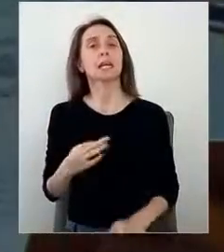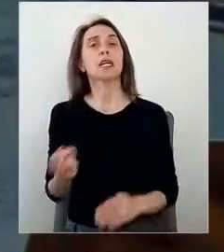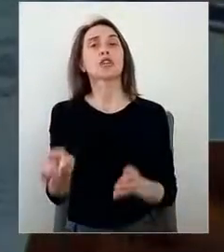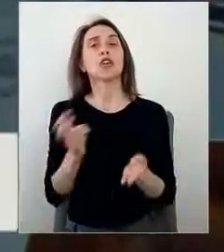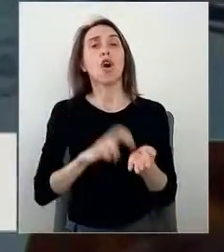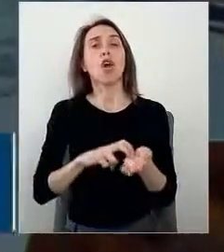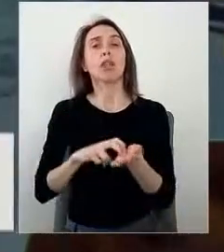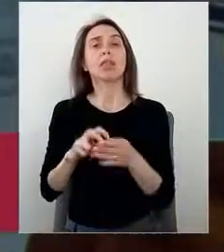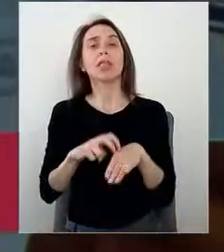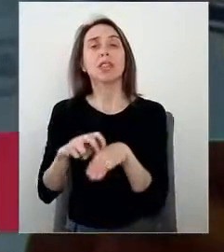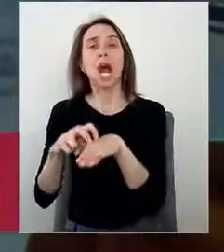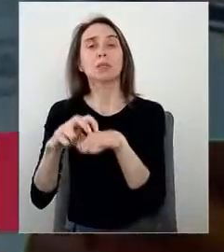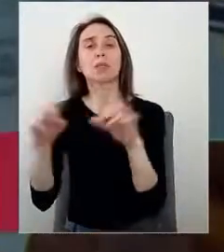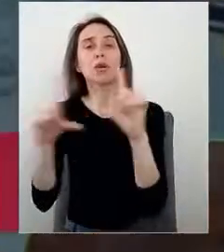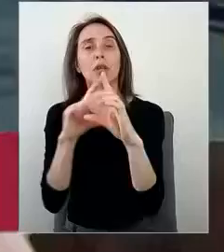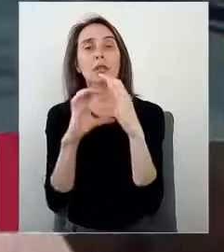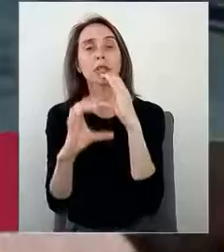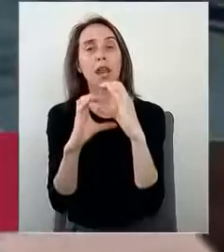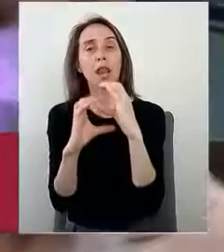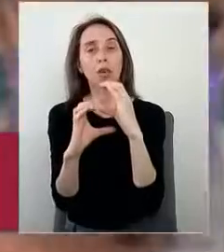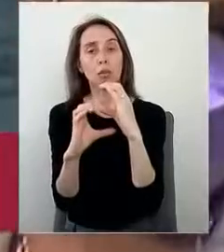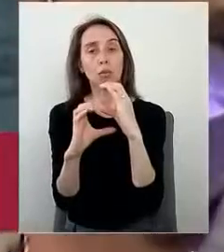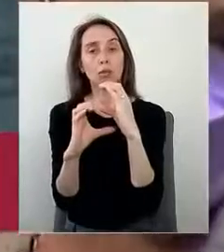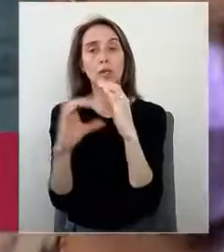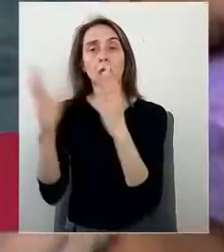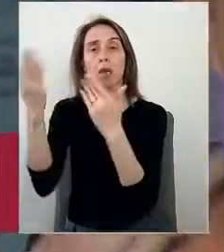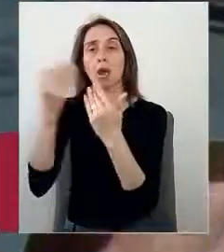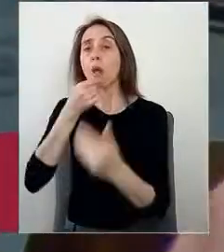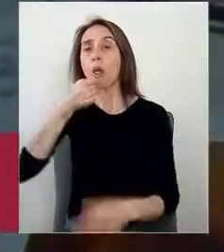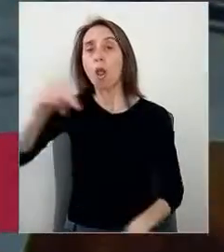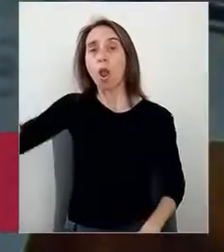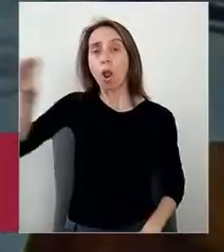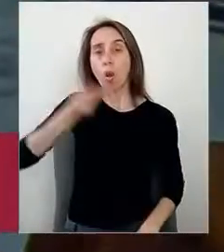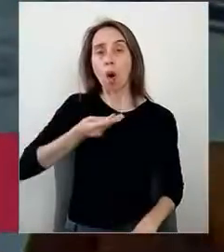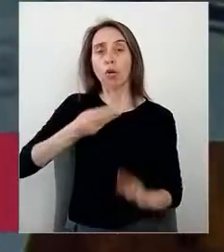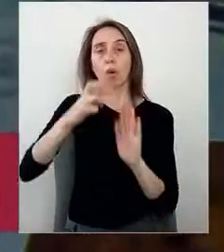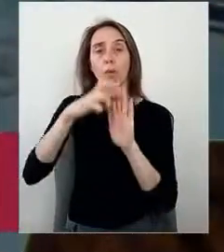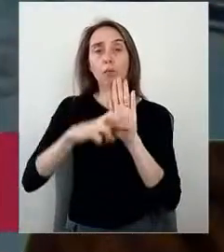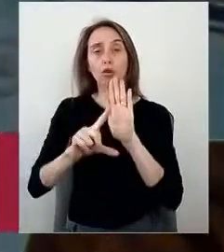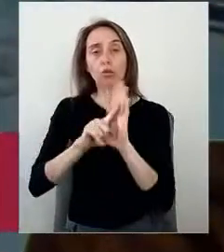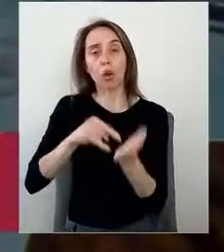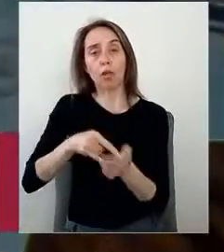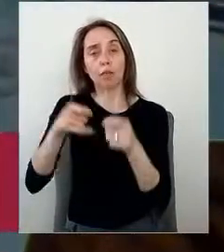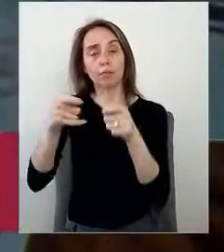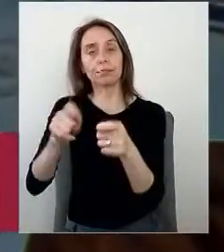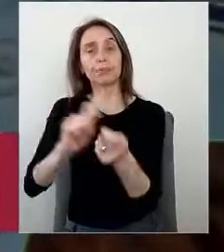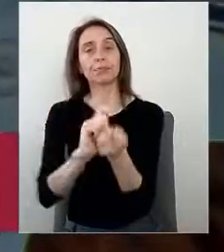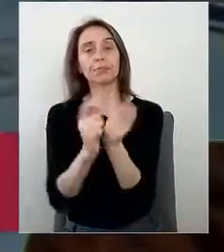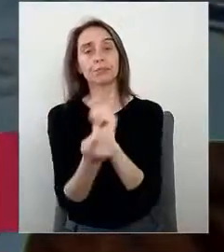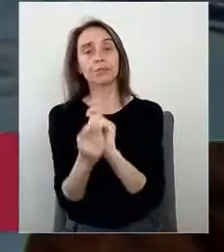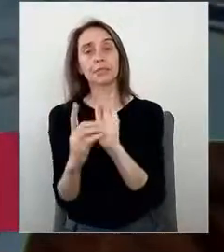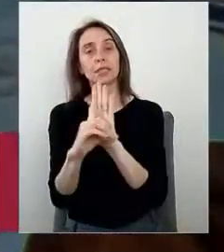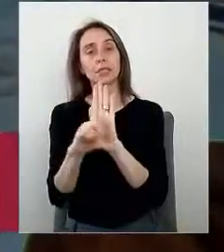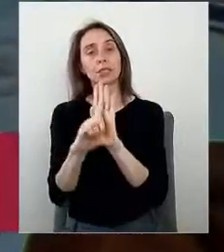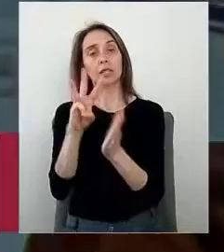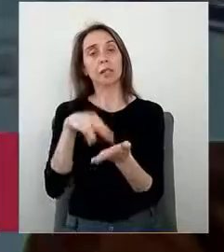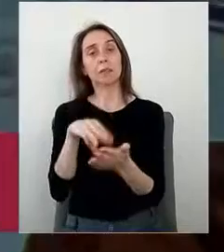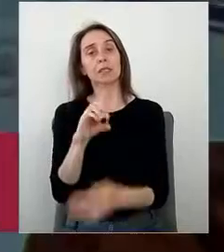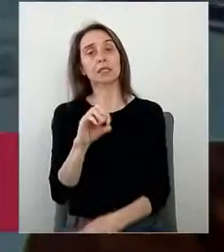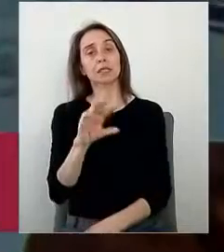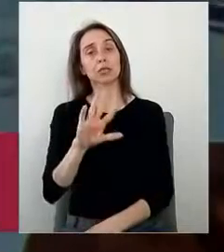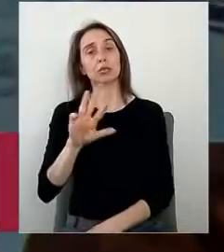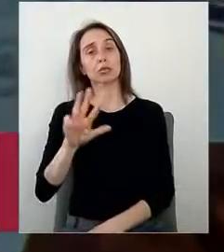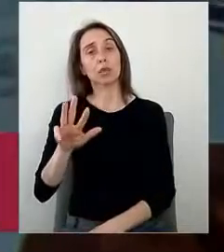perdón, remitir a la brevedad un proyecto de ley para que modifique el Decreto Ley 3059 de